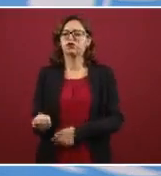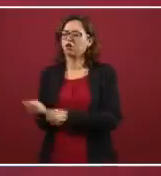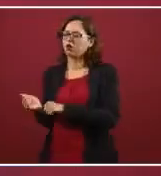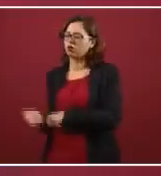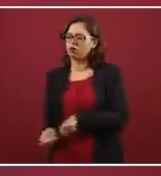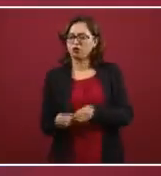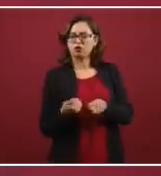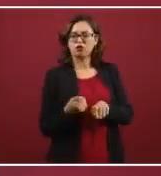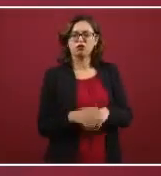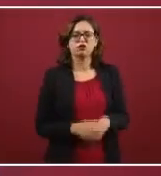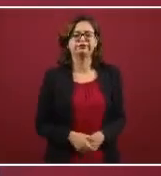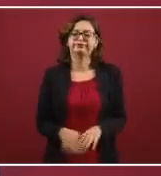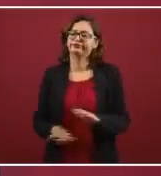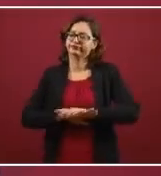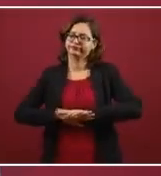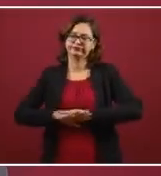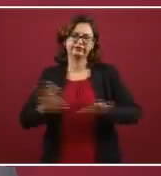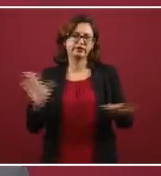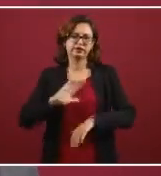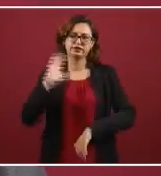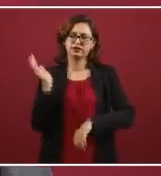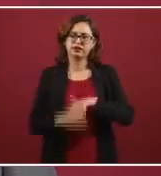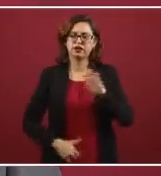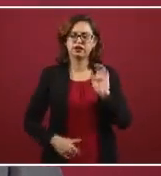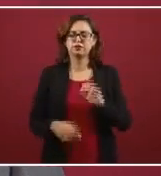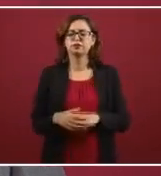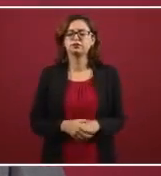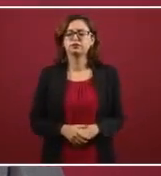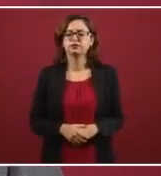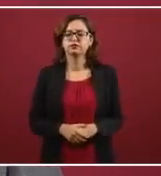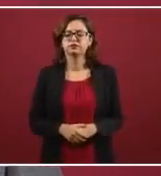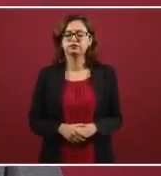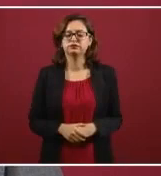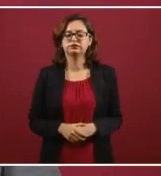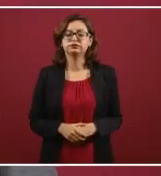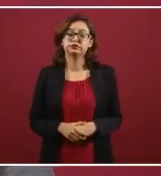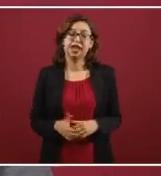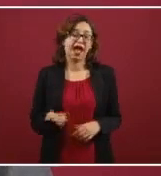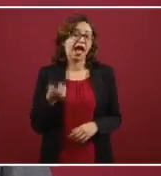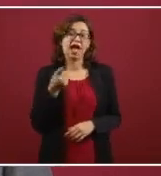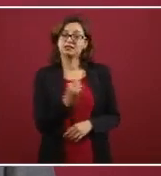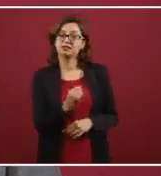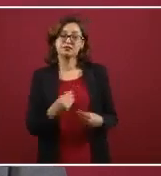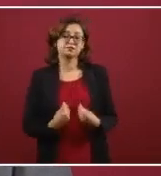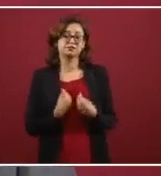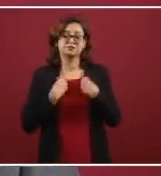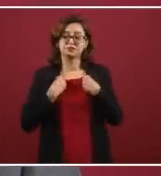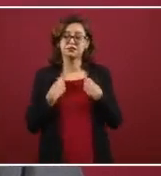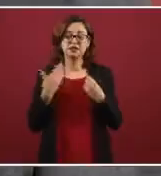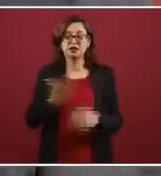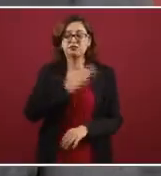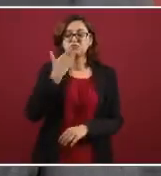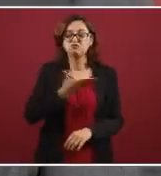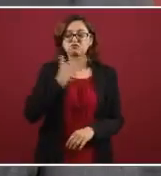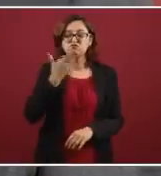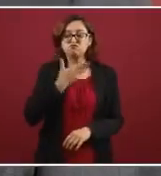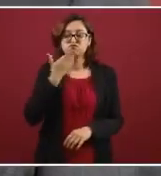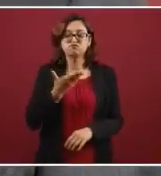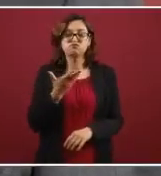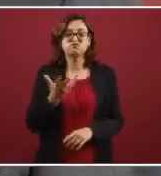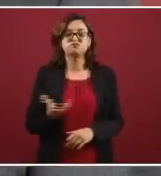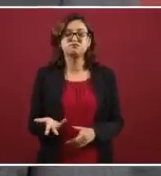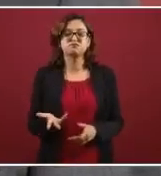Y todo eso ya se termina. Era lo que decía sobre